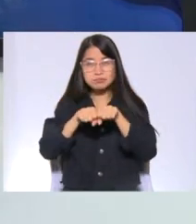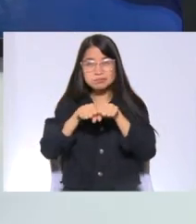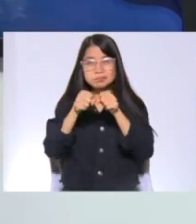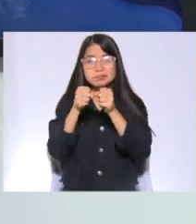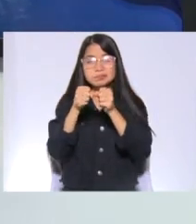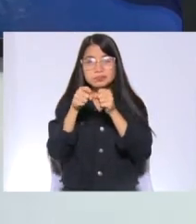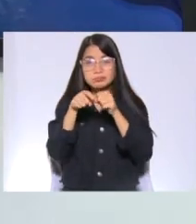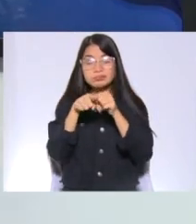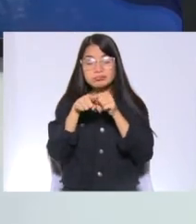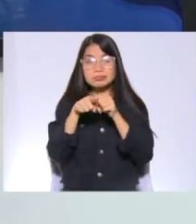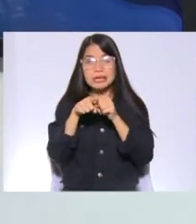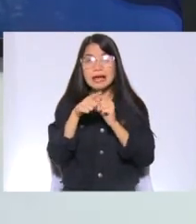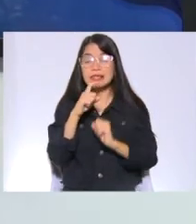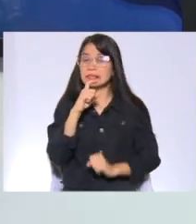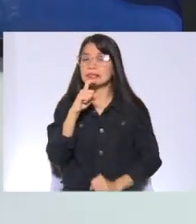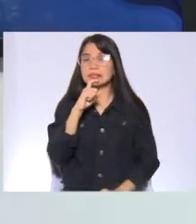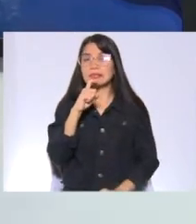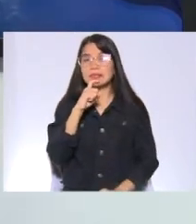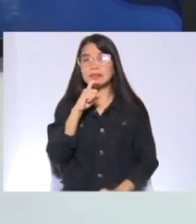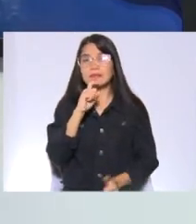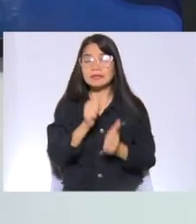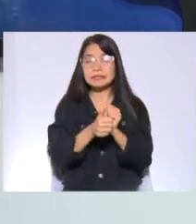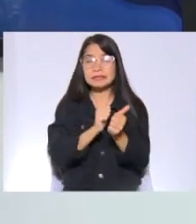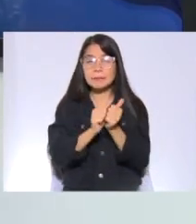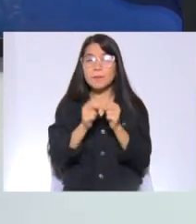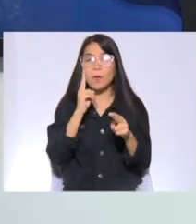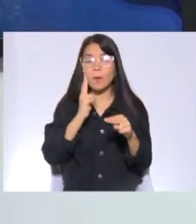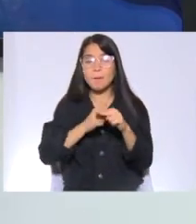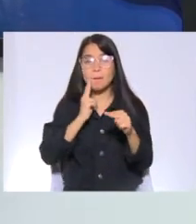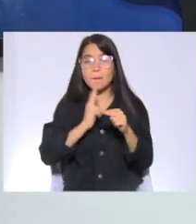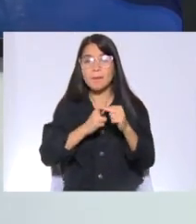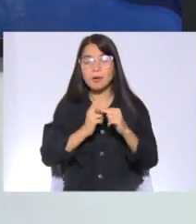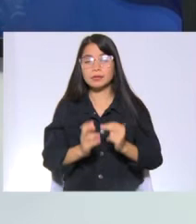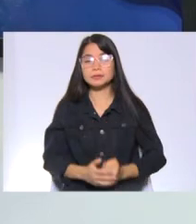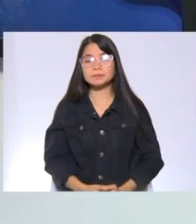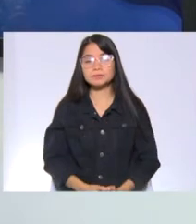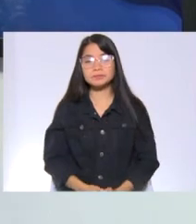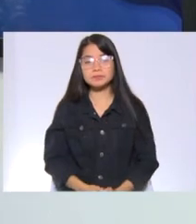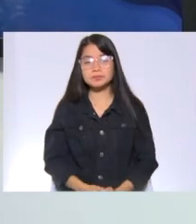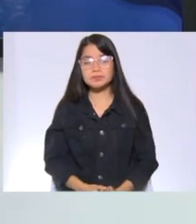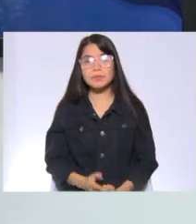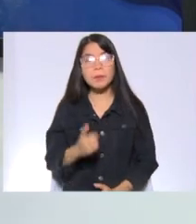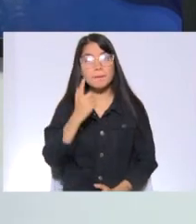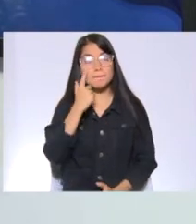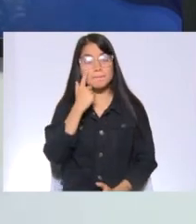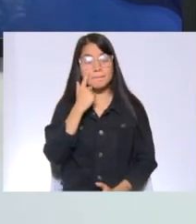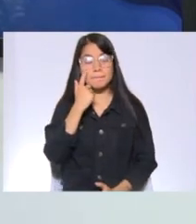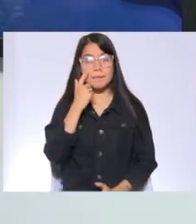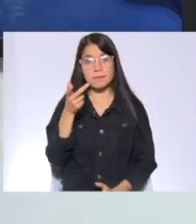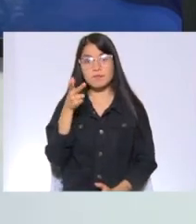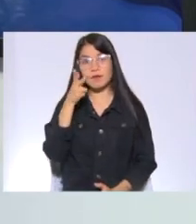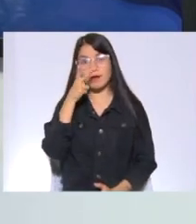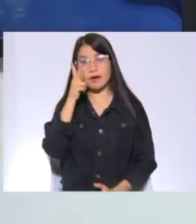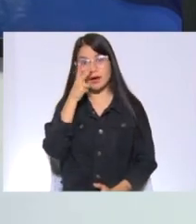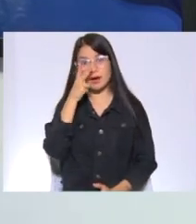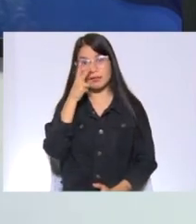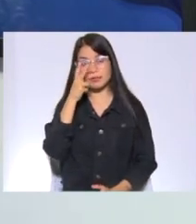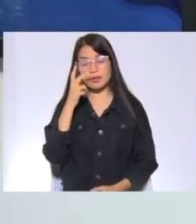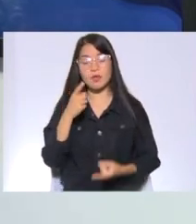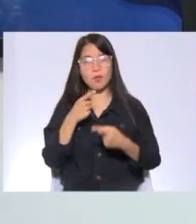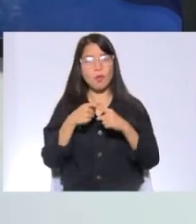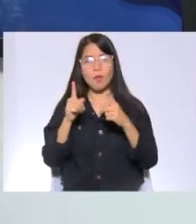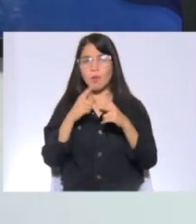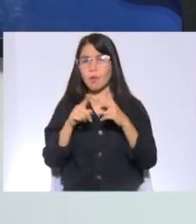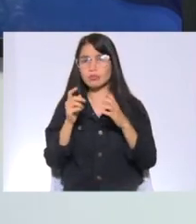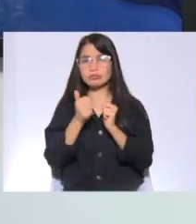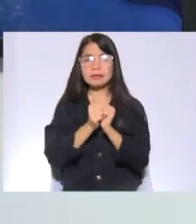es un deporte muy, muy peligroso. El rodeo, el video que vimos del rodeo, es que se practica mucho en México y en